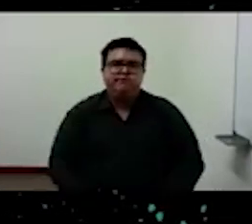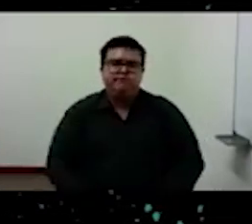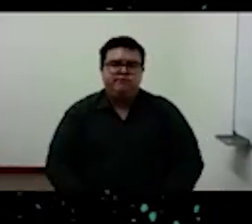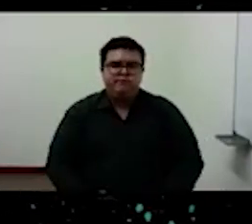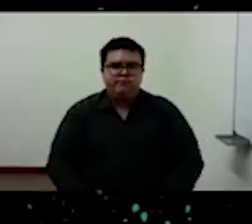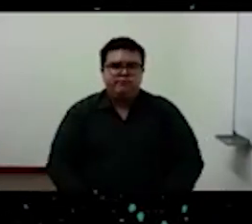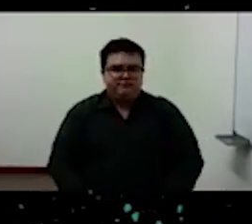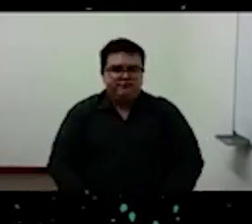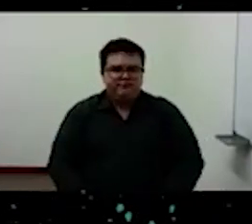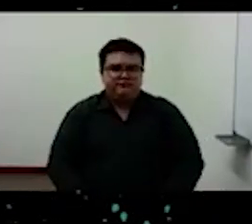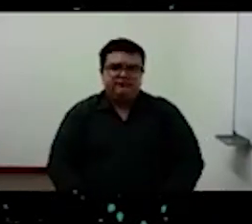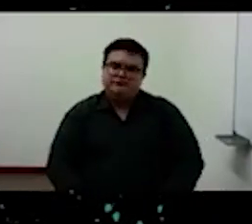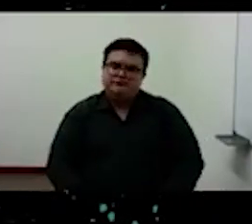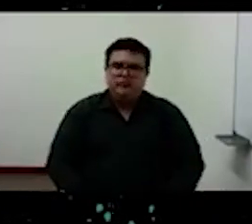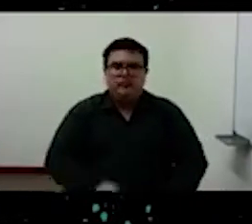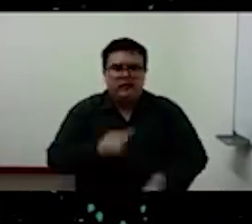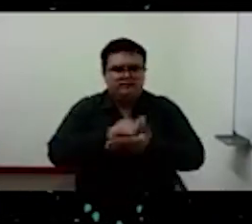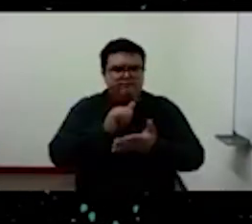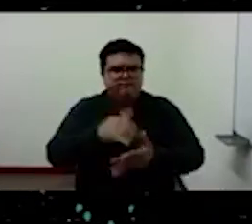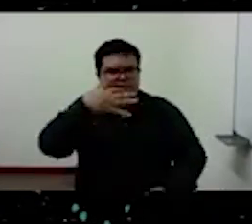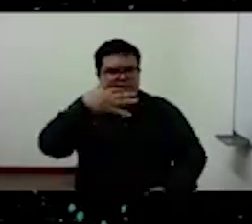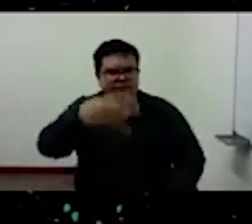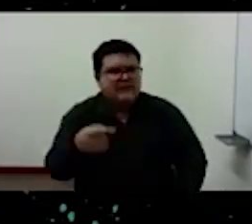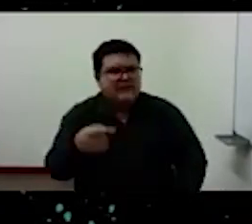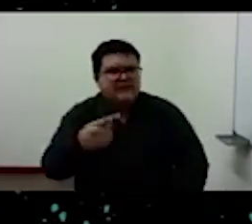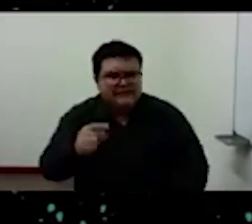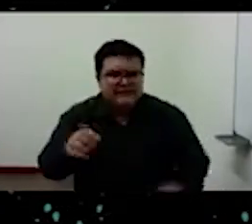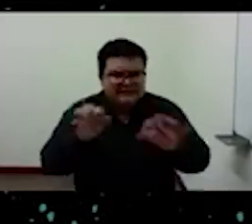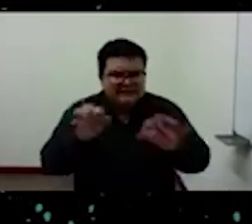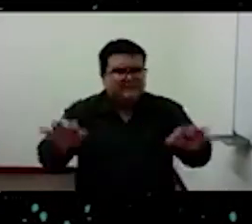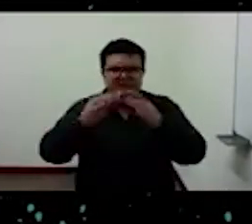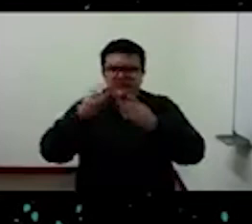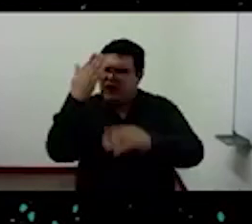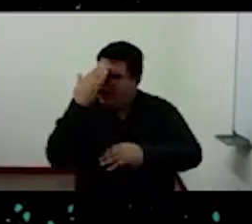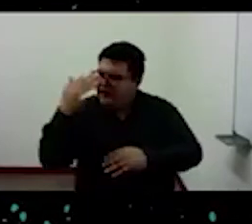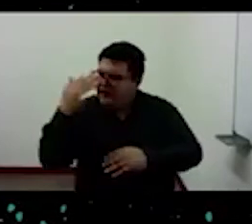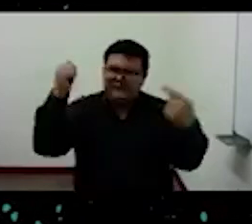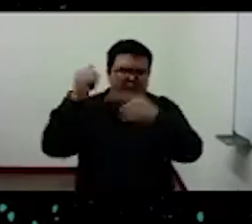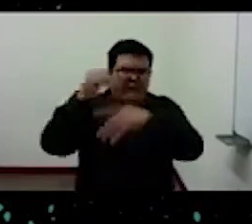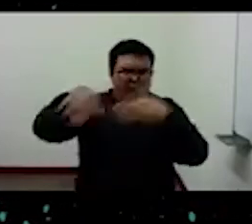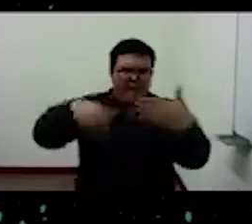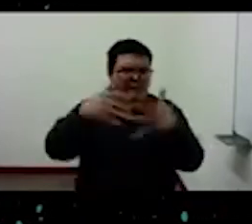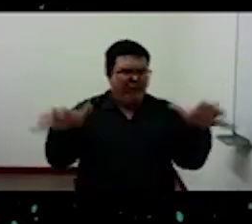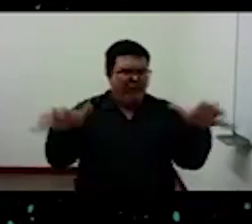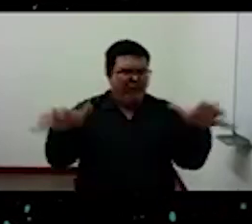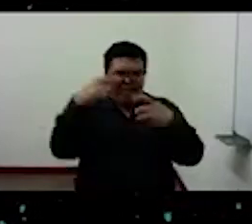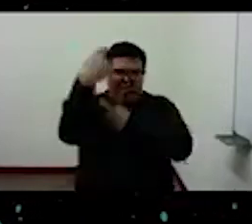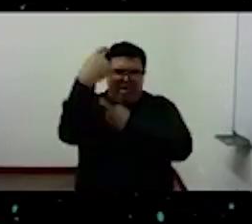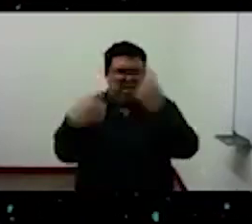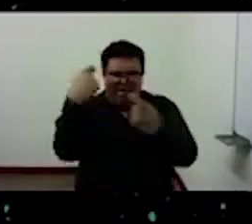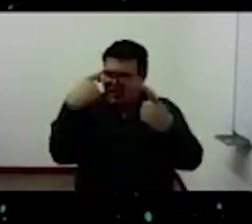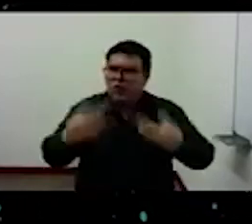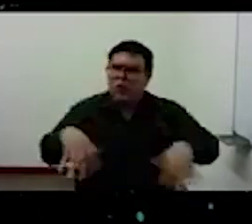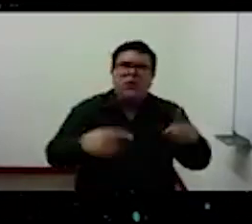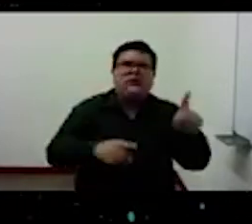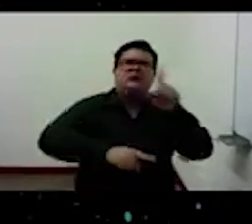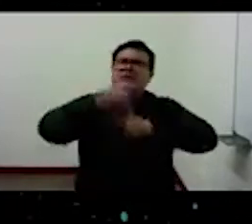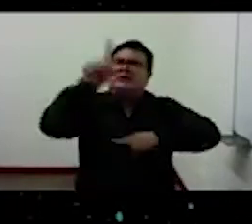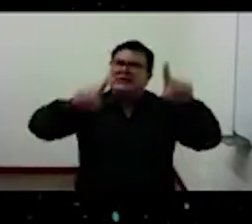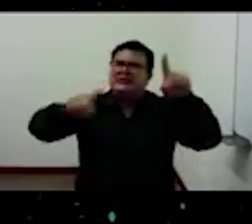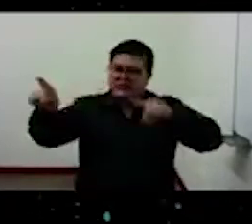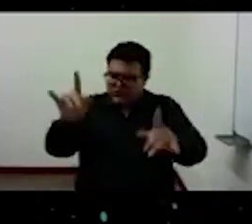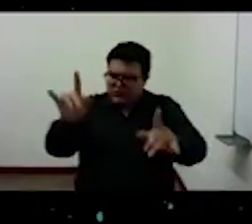En todo caso, se trata de exponer lo abstracto en toda su dimensión imaginaria respecto de la finitud